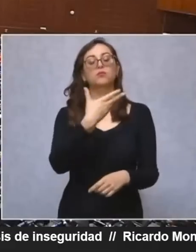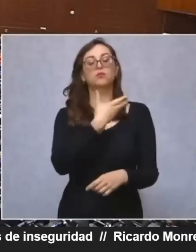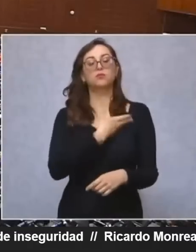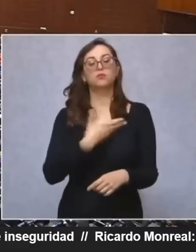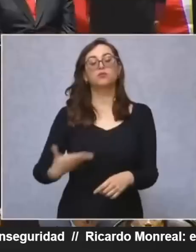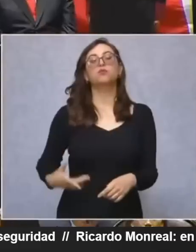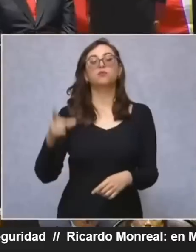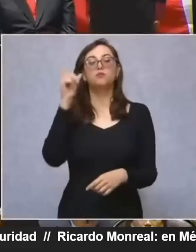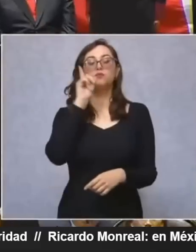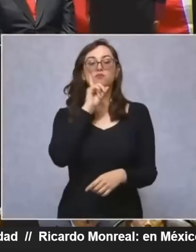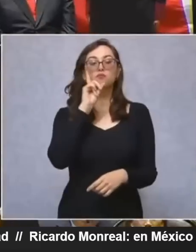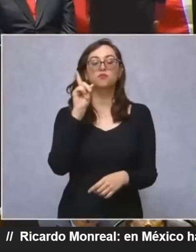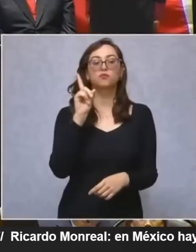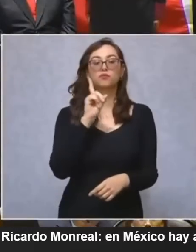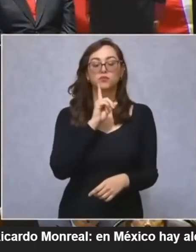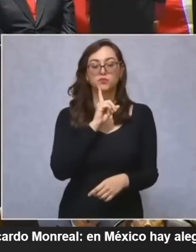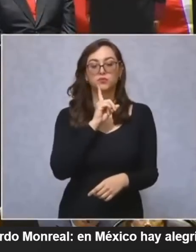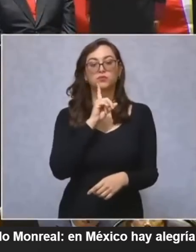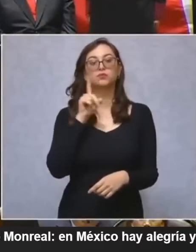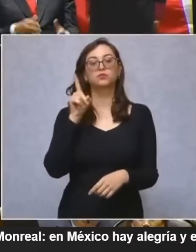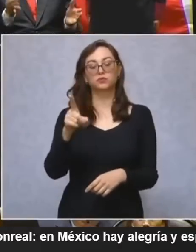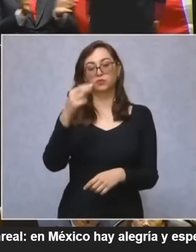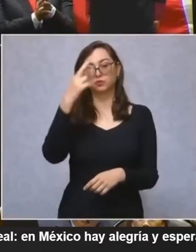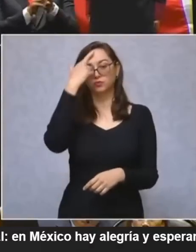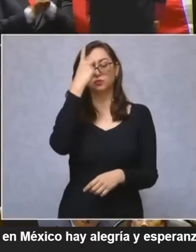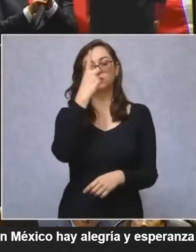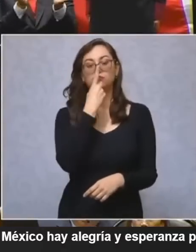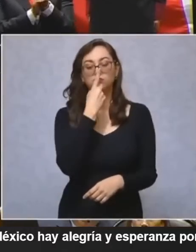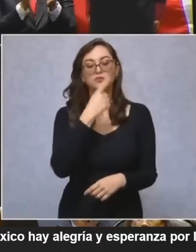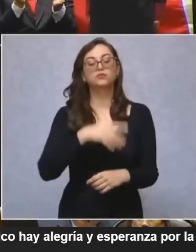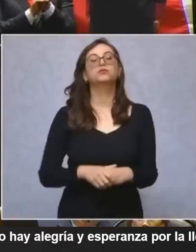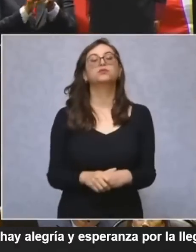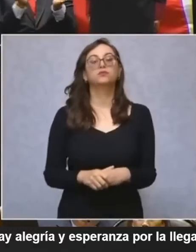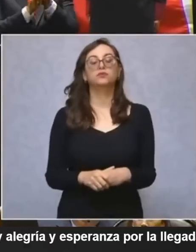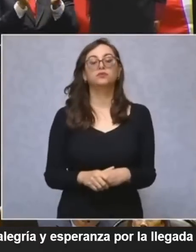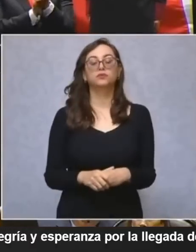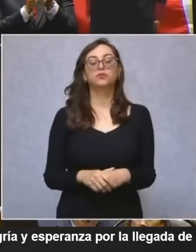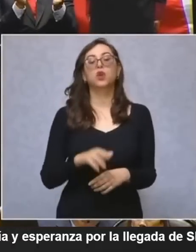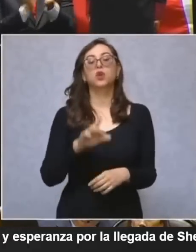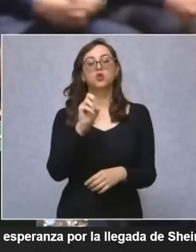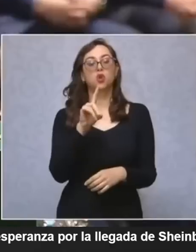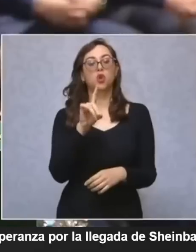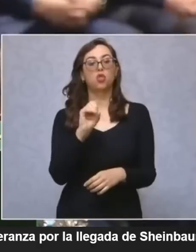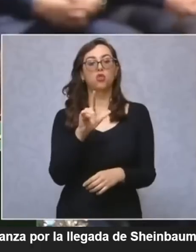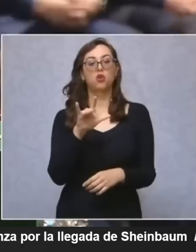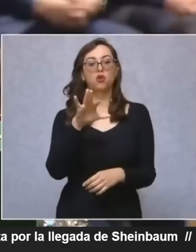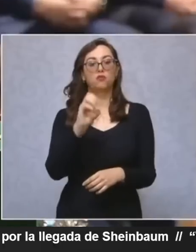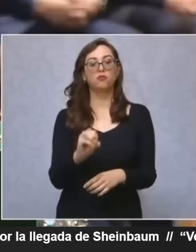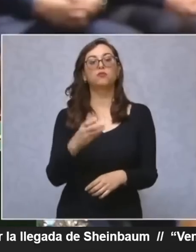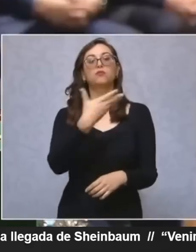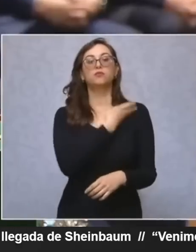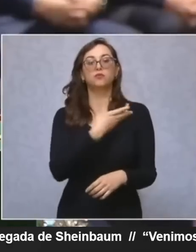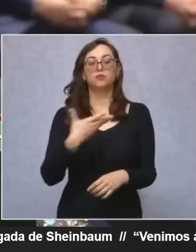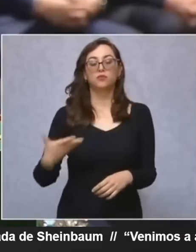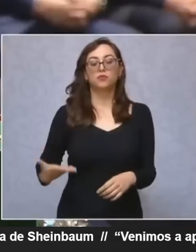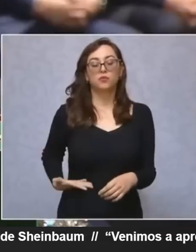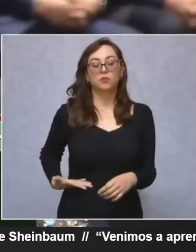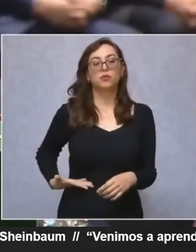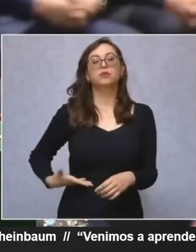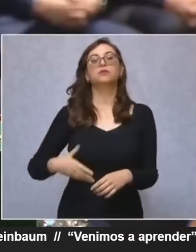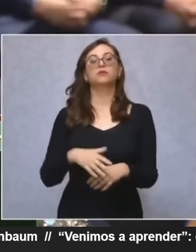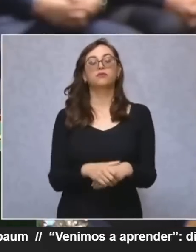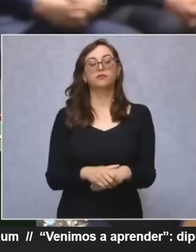presidenta de la Mancomunidad de Dominica, Luis Rodolfo Abinader, presidente de la